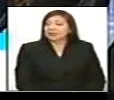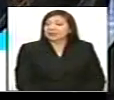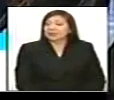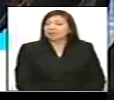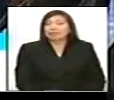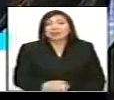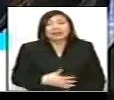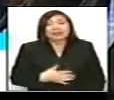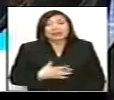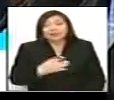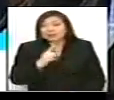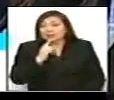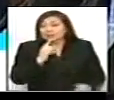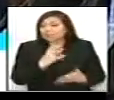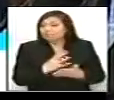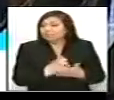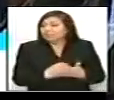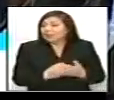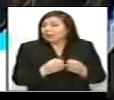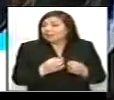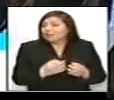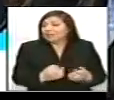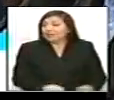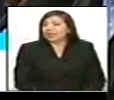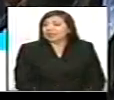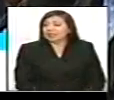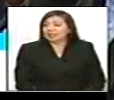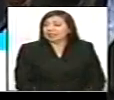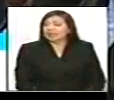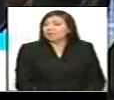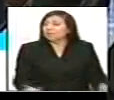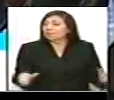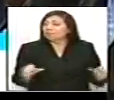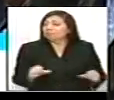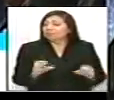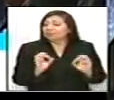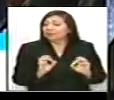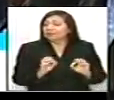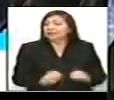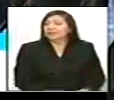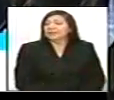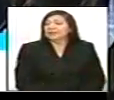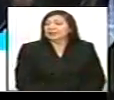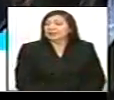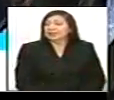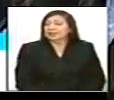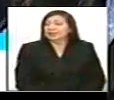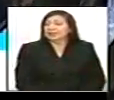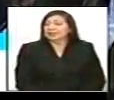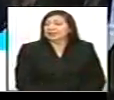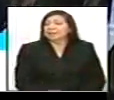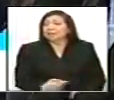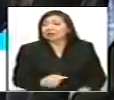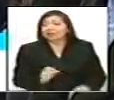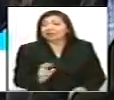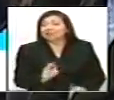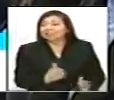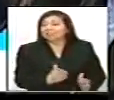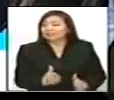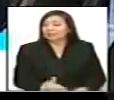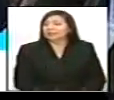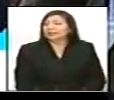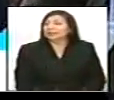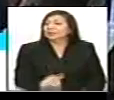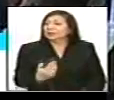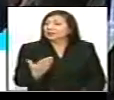no puedo ocultar la verdad, han resultado fracasos, ¿no? Constantes. Entonces, como que por ahí no es, ¿no? Creo